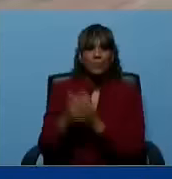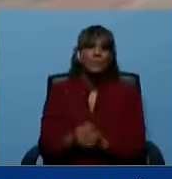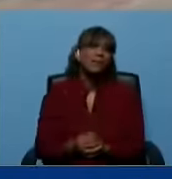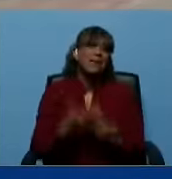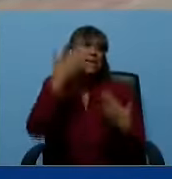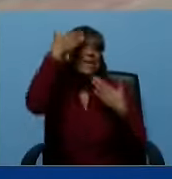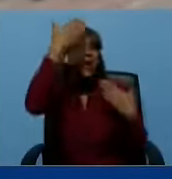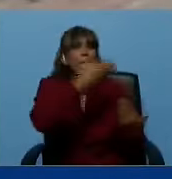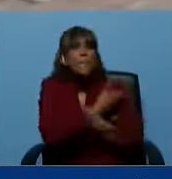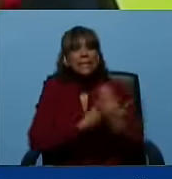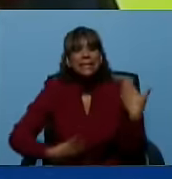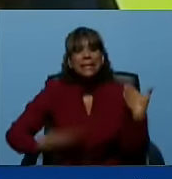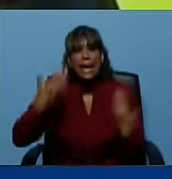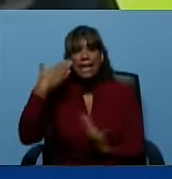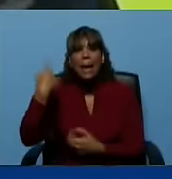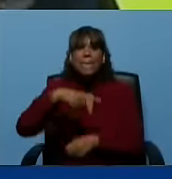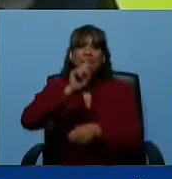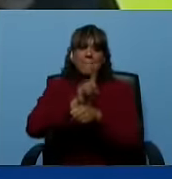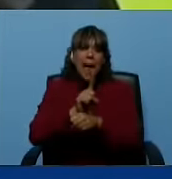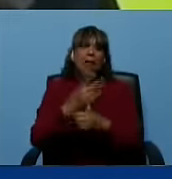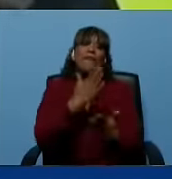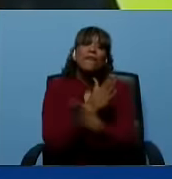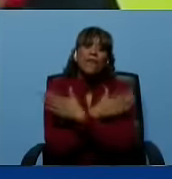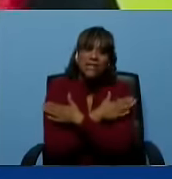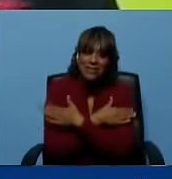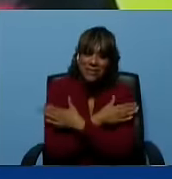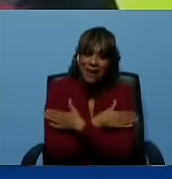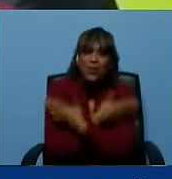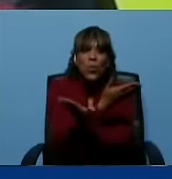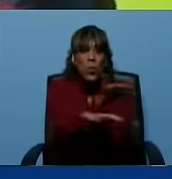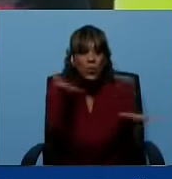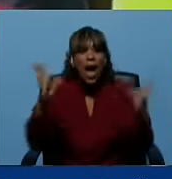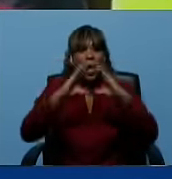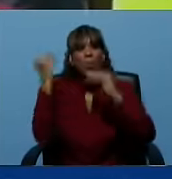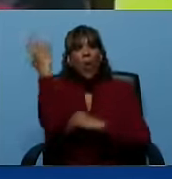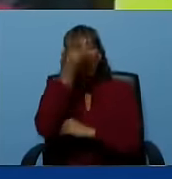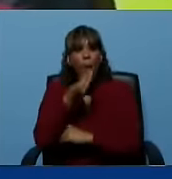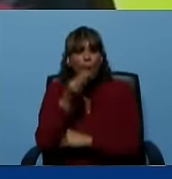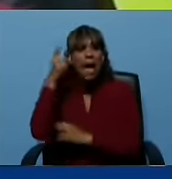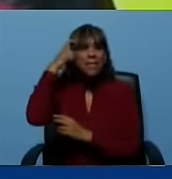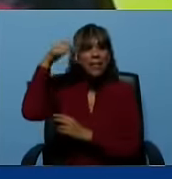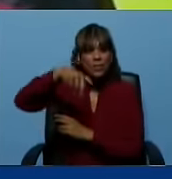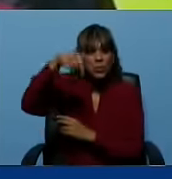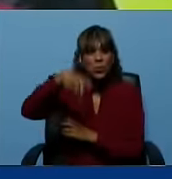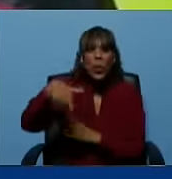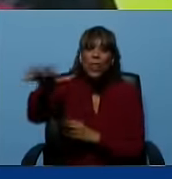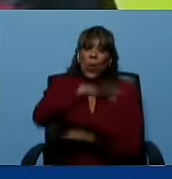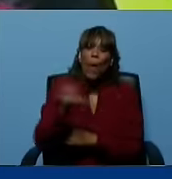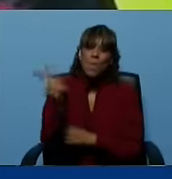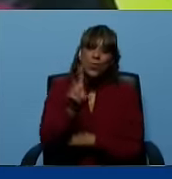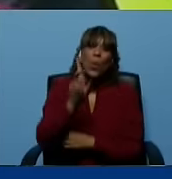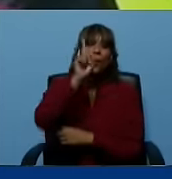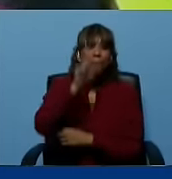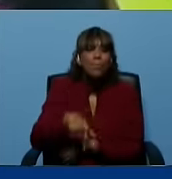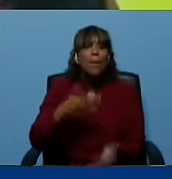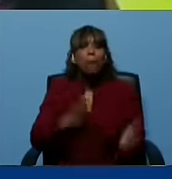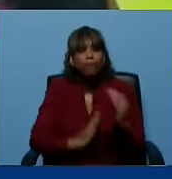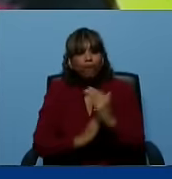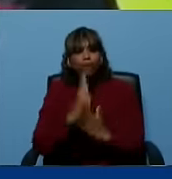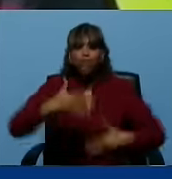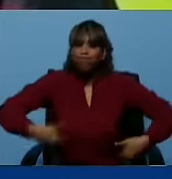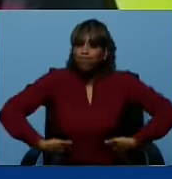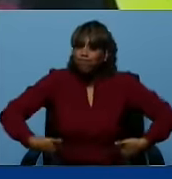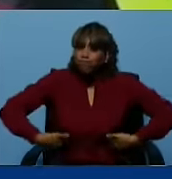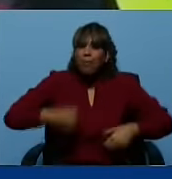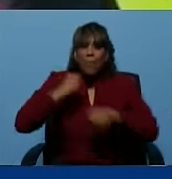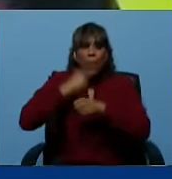Saludos, presidente. Primero, bueno, felicitar a toda la juventud de Venezuela, que ha salido adelante, que ha salido en